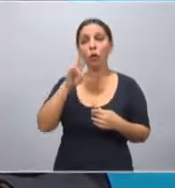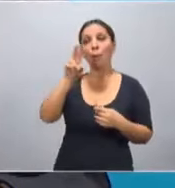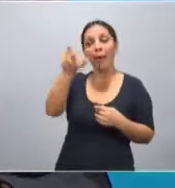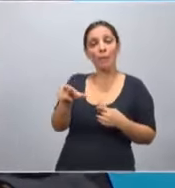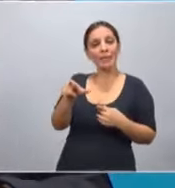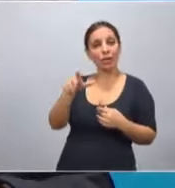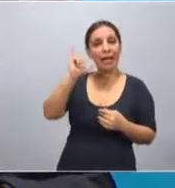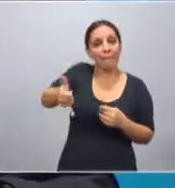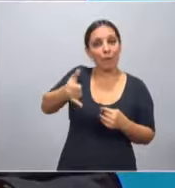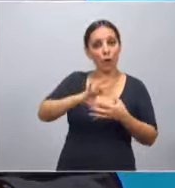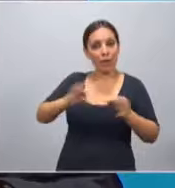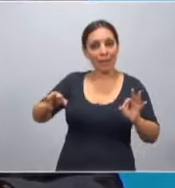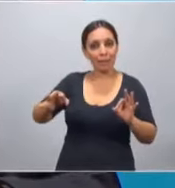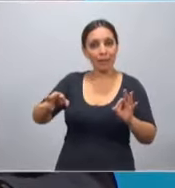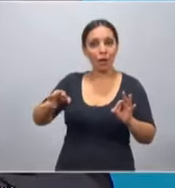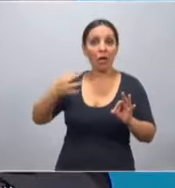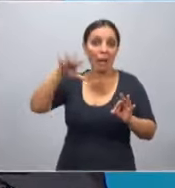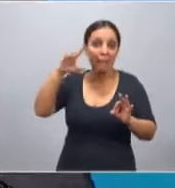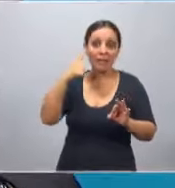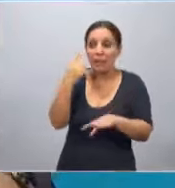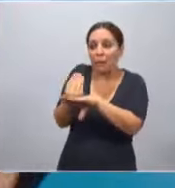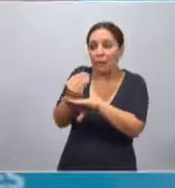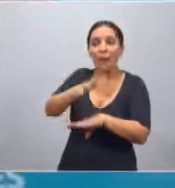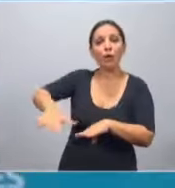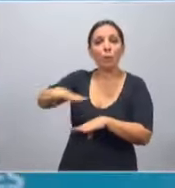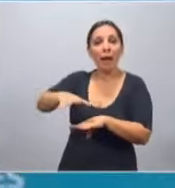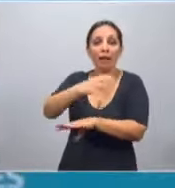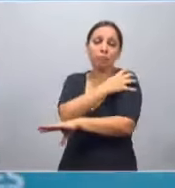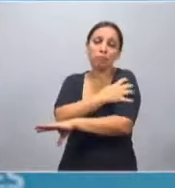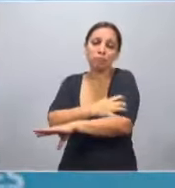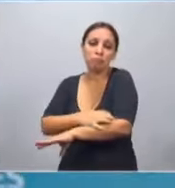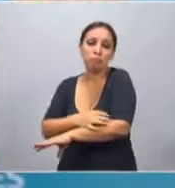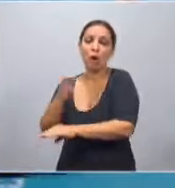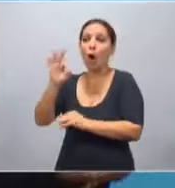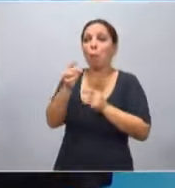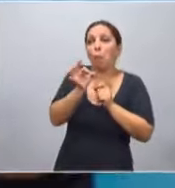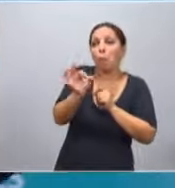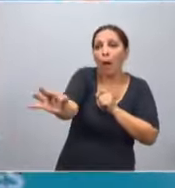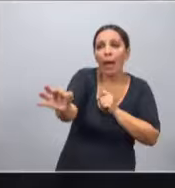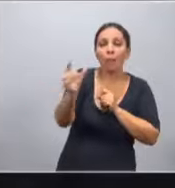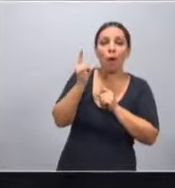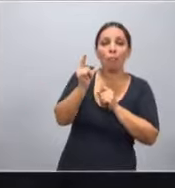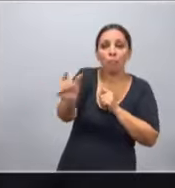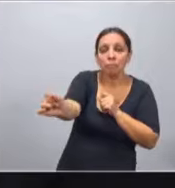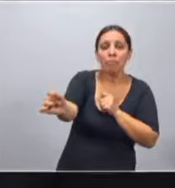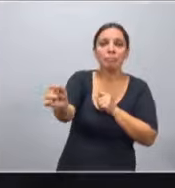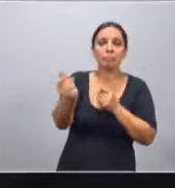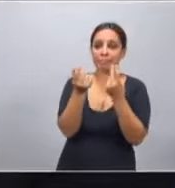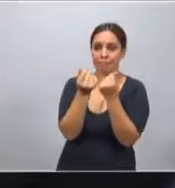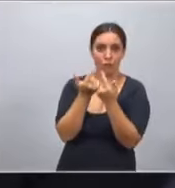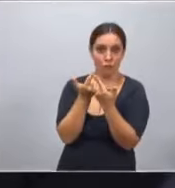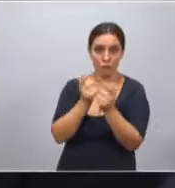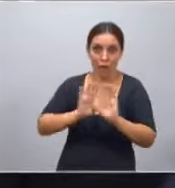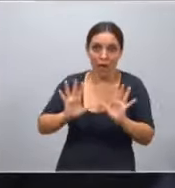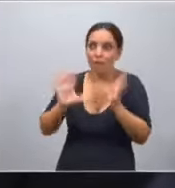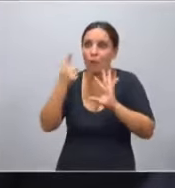olímpico tal vez lo tenemos en un barrio o lo tenemos en una localidad donde no tiene forma de demostrar eso